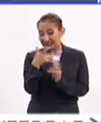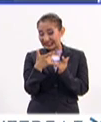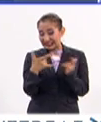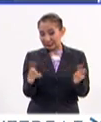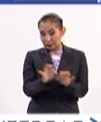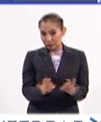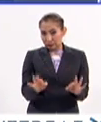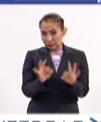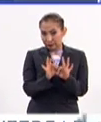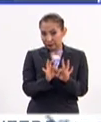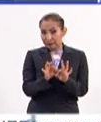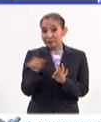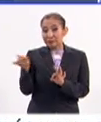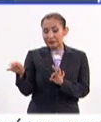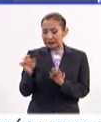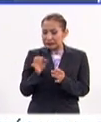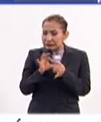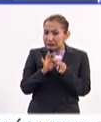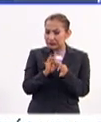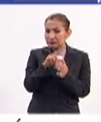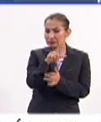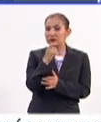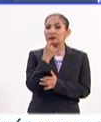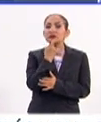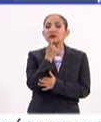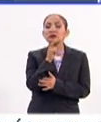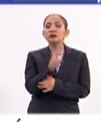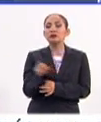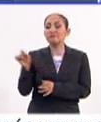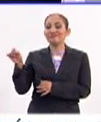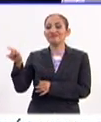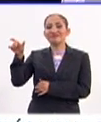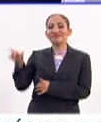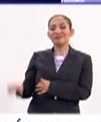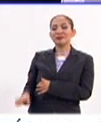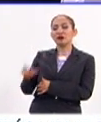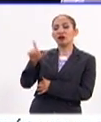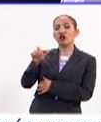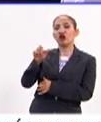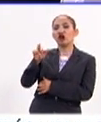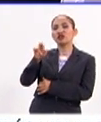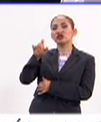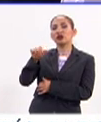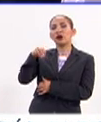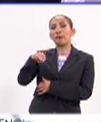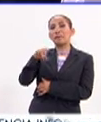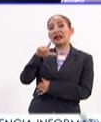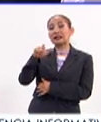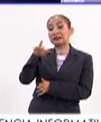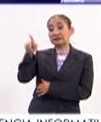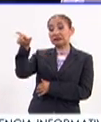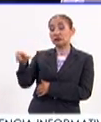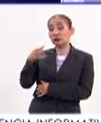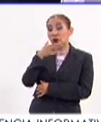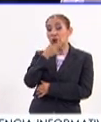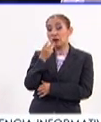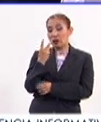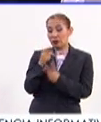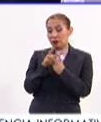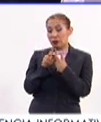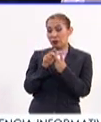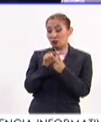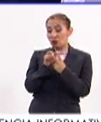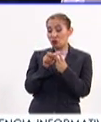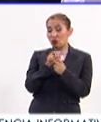histórica muy importante, cercano a López Obrador, es precisamente Lorenzo Meyer, que es uno de los dos